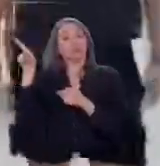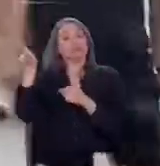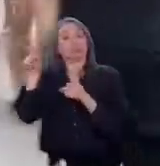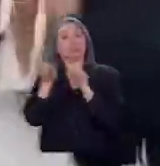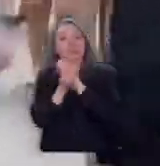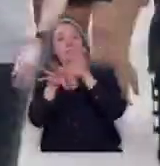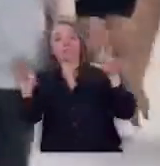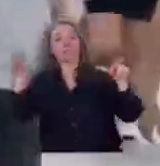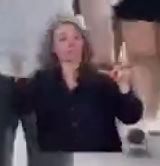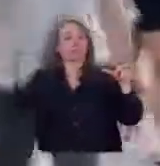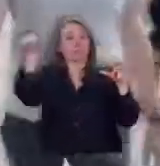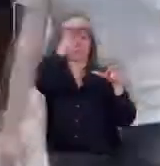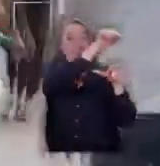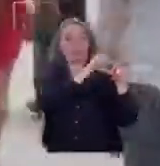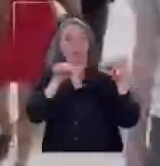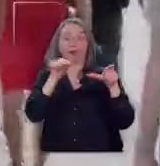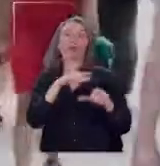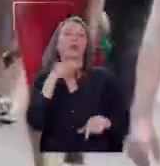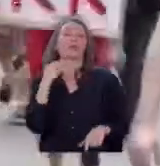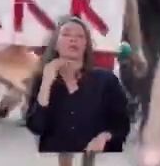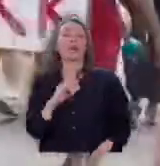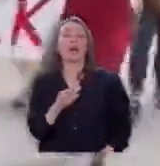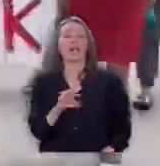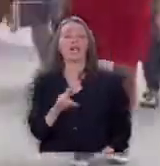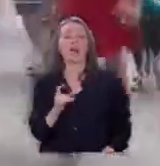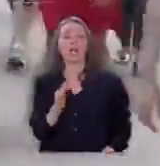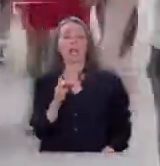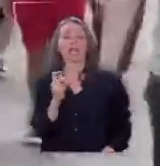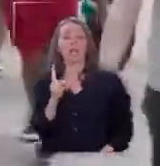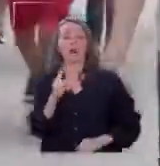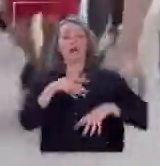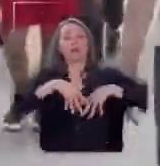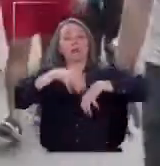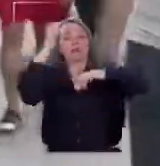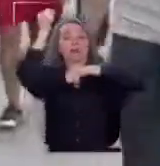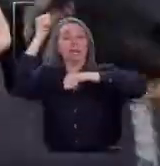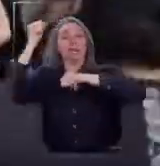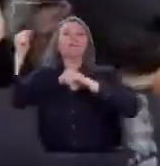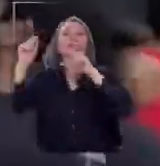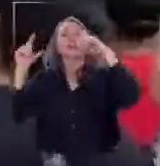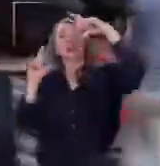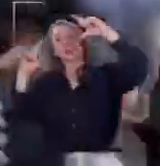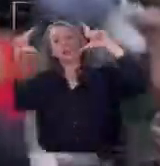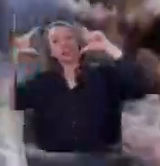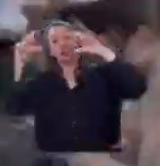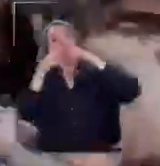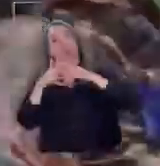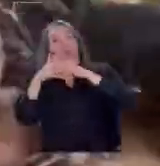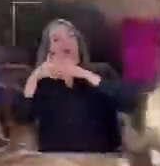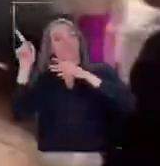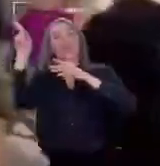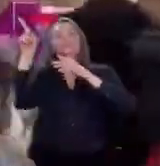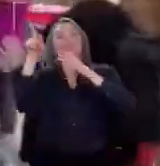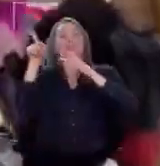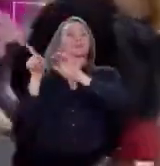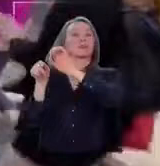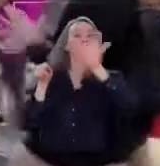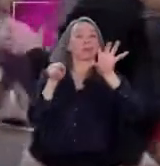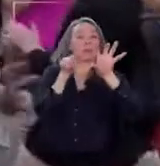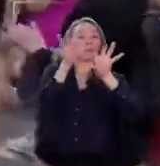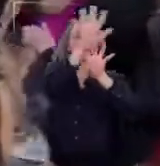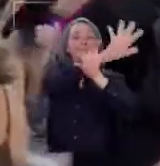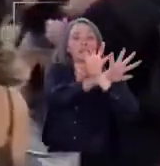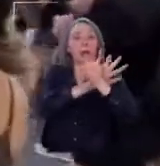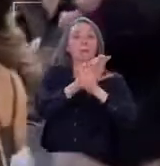provocadas por la muerte de George Floyd se escuchan en el Pacífico y también en el Atlántico donde se emplaza Nueva